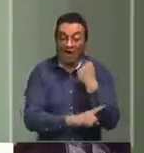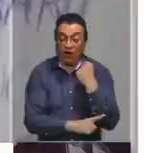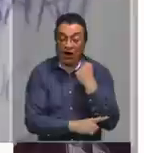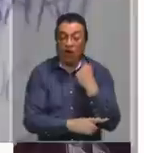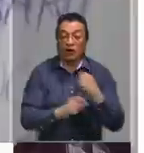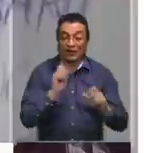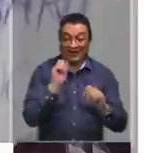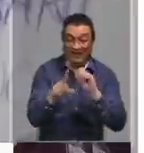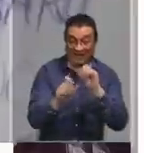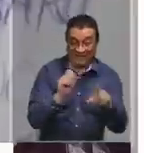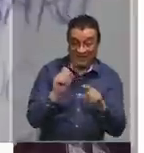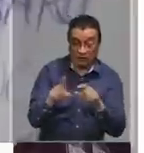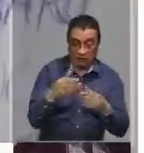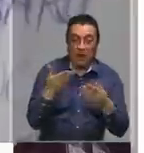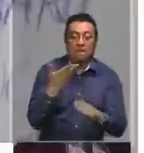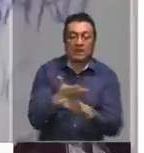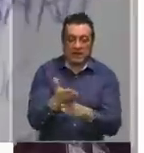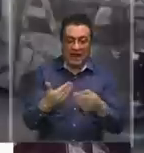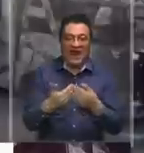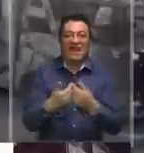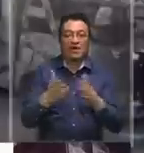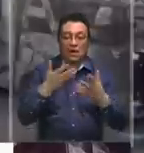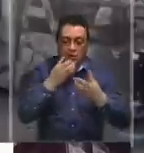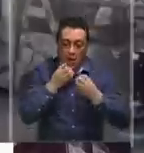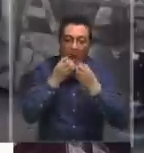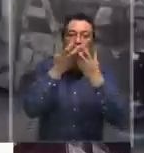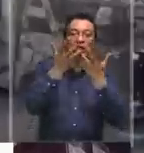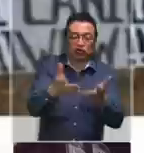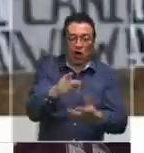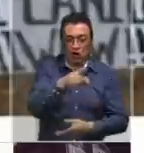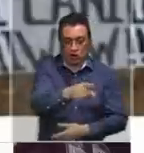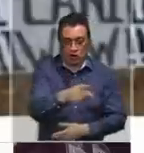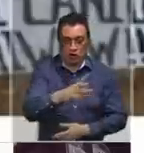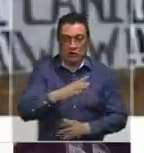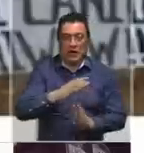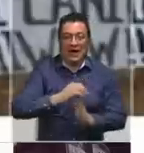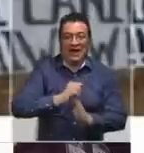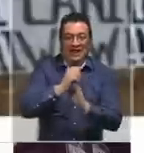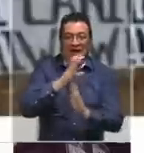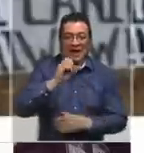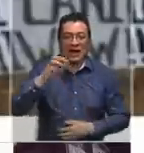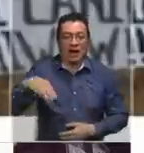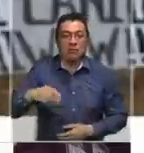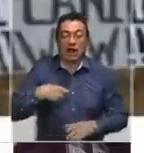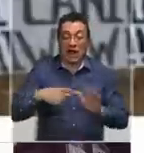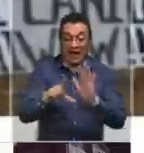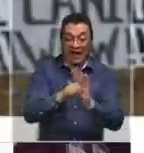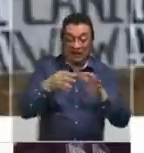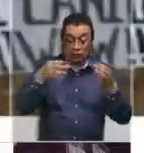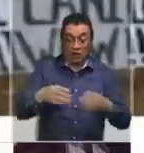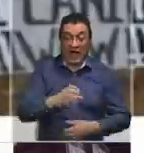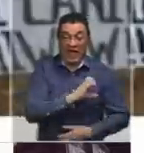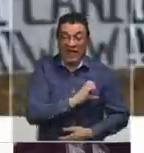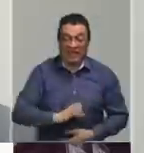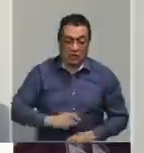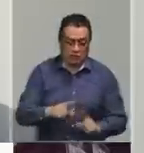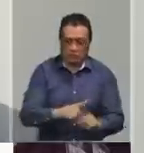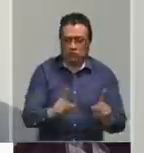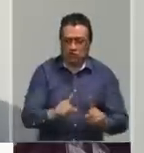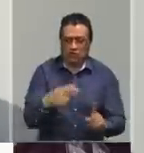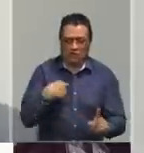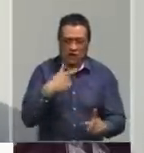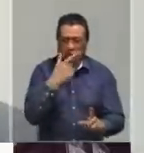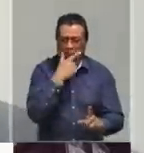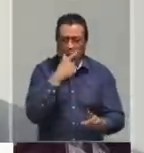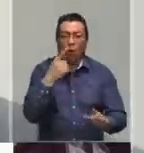de la CAM defendió la libertad de expresión de su representado, cuestionó la utilización de la ley de seguridad del Estado y puso en duda